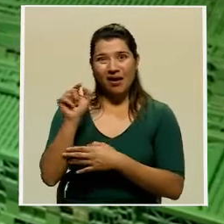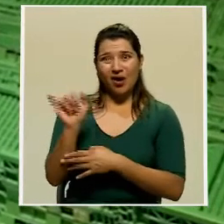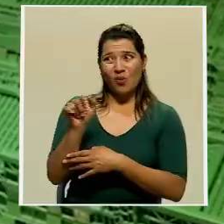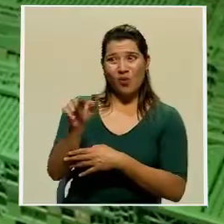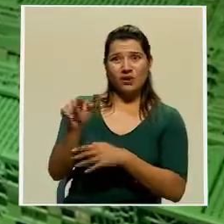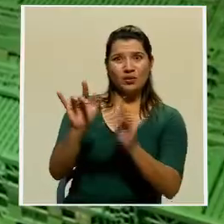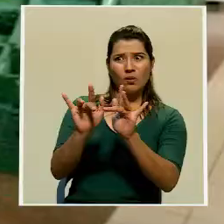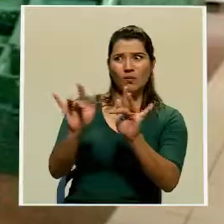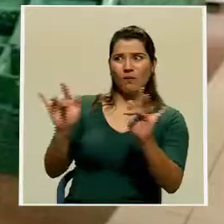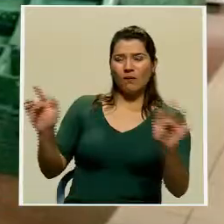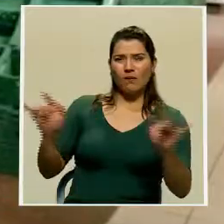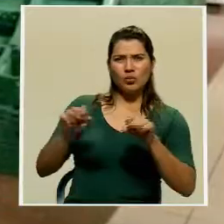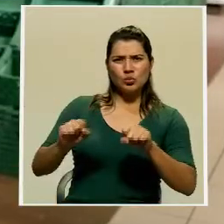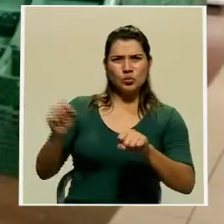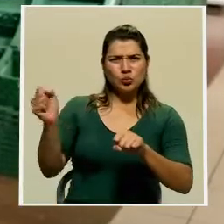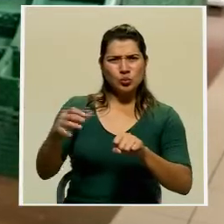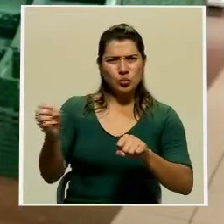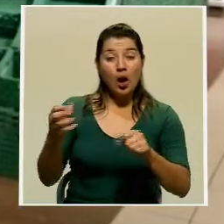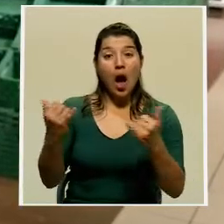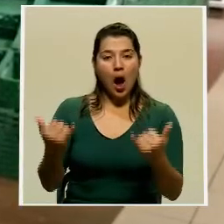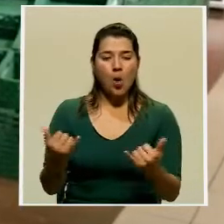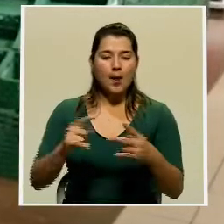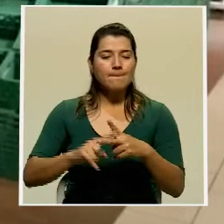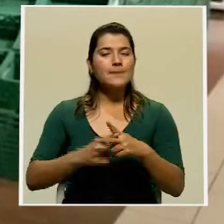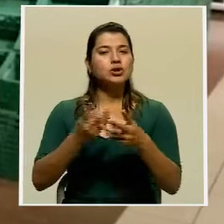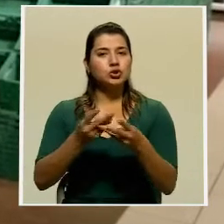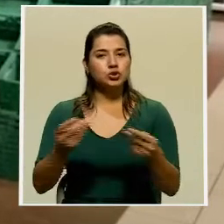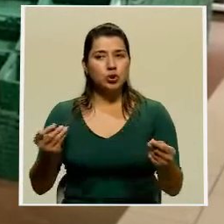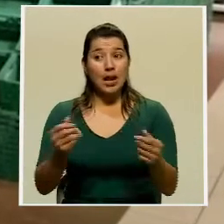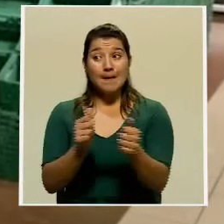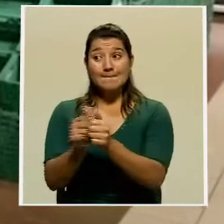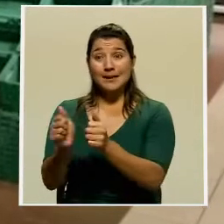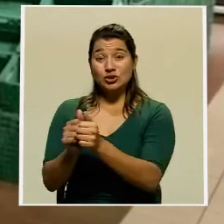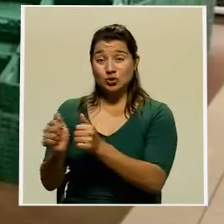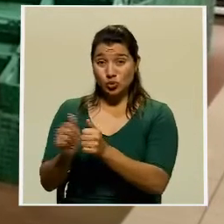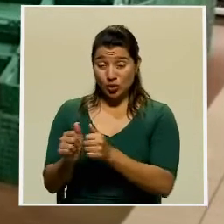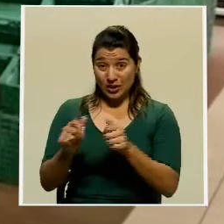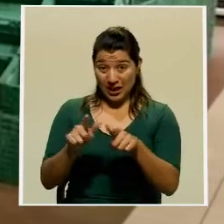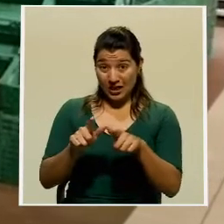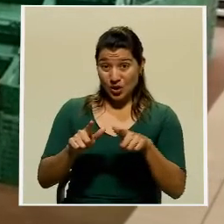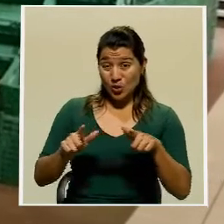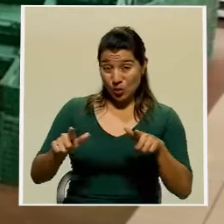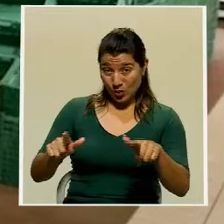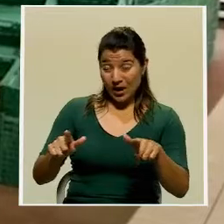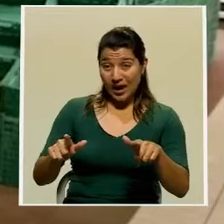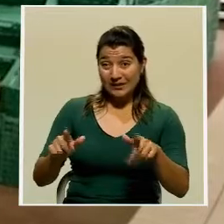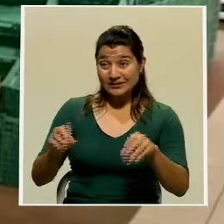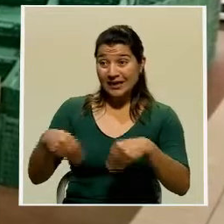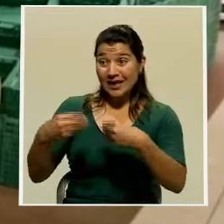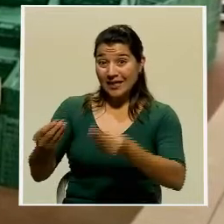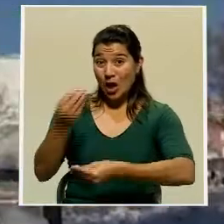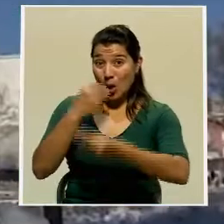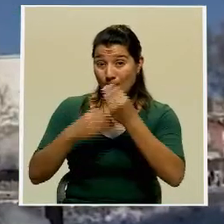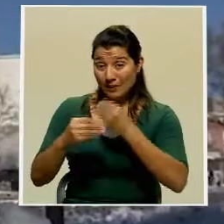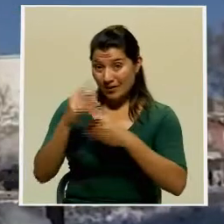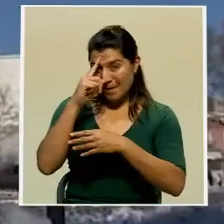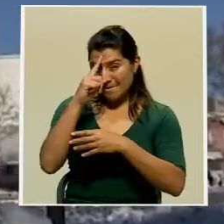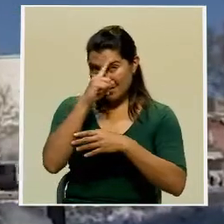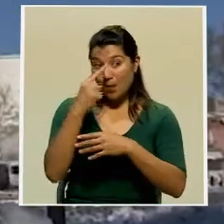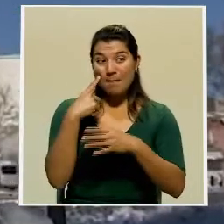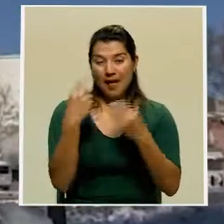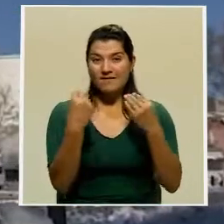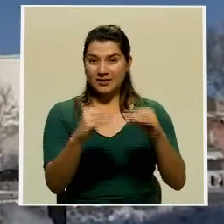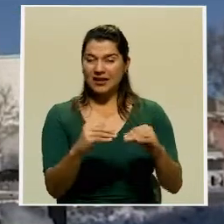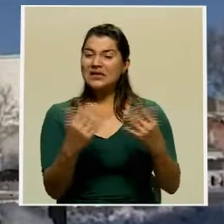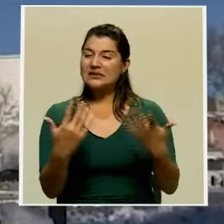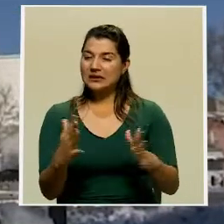los supermercados se están solucionando. La mayoría de los centros logísticos que abastecen a Madrid han recuperado la normalidad. Otro efecto